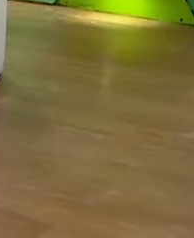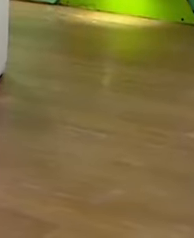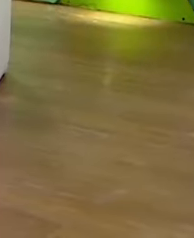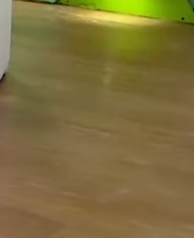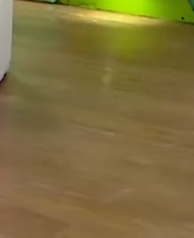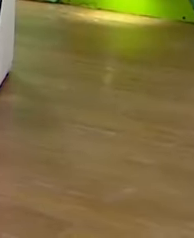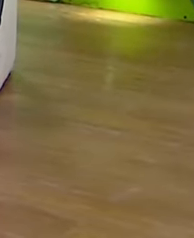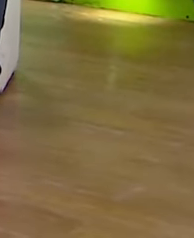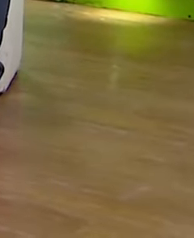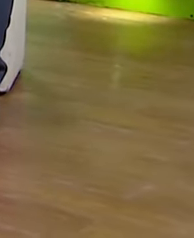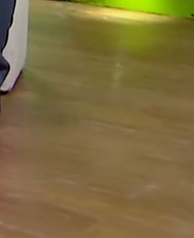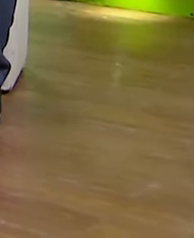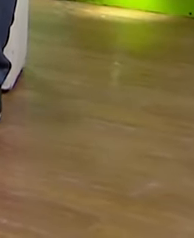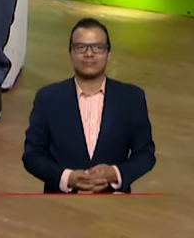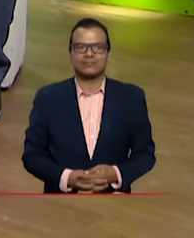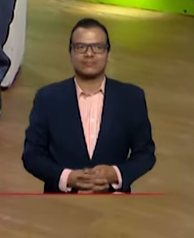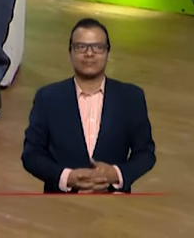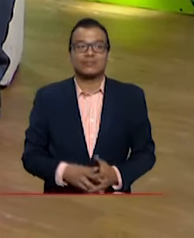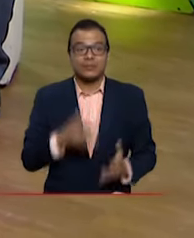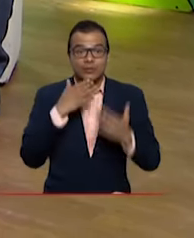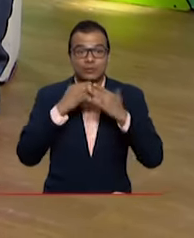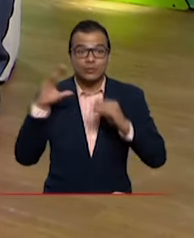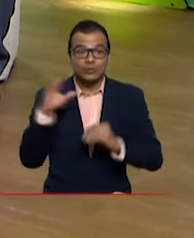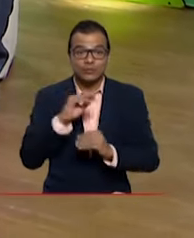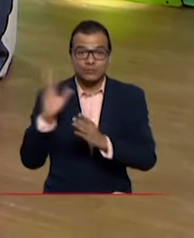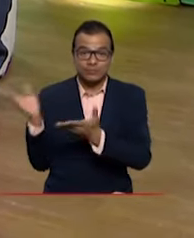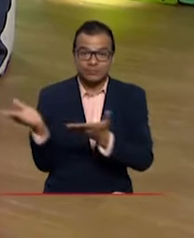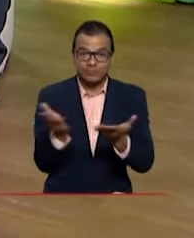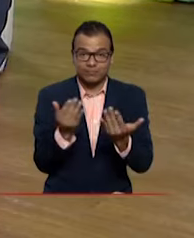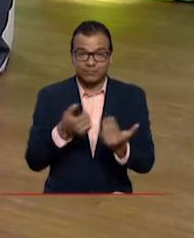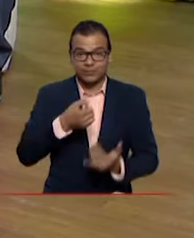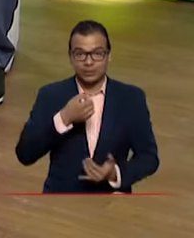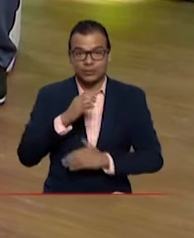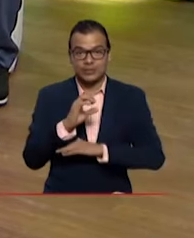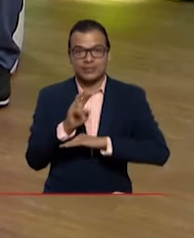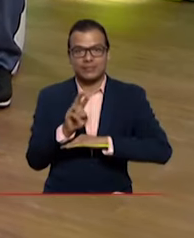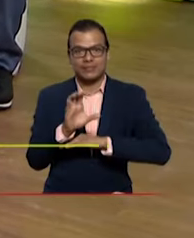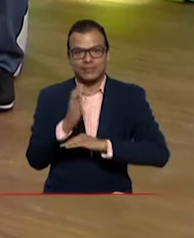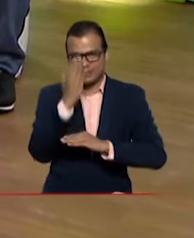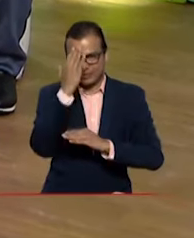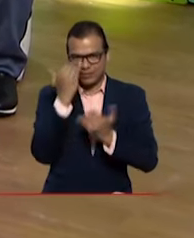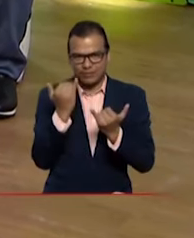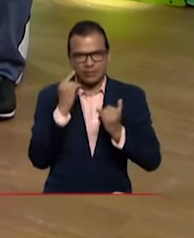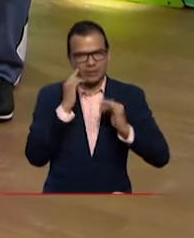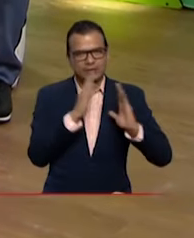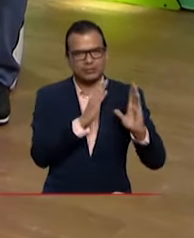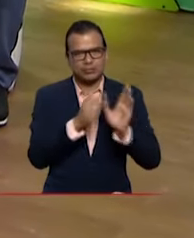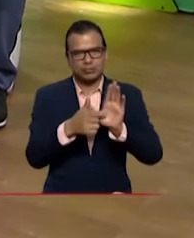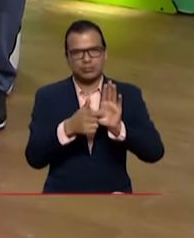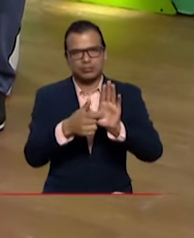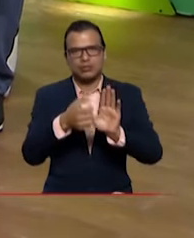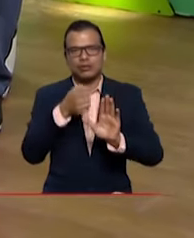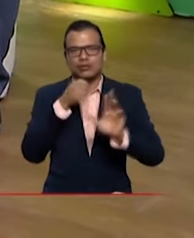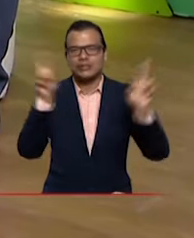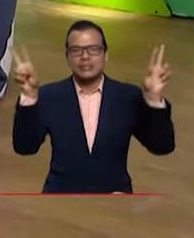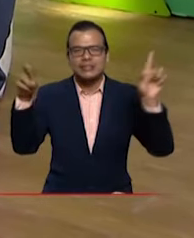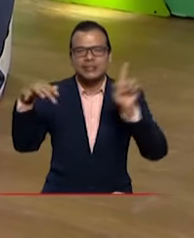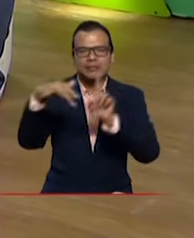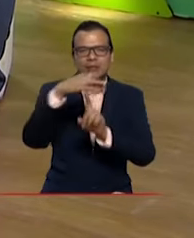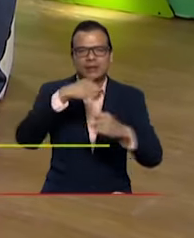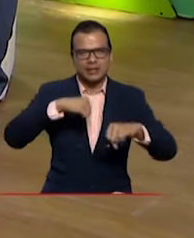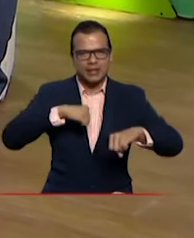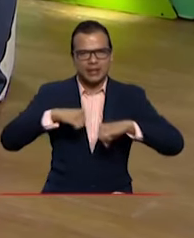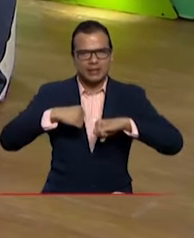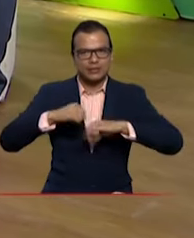Buenas noches, bienvenidos al informativo de la CBC, el espacio de la Corporación Autónoma Regional del Valle del Cauca con la información más importante sobre el